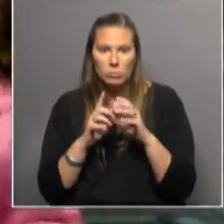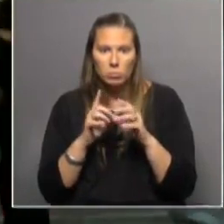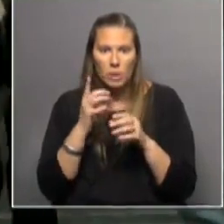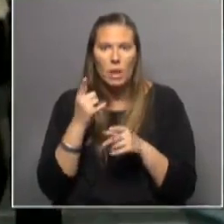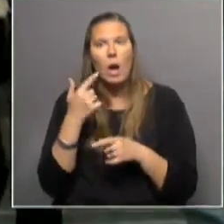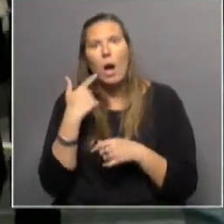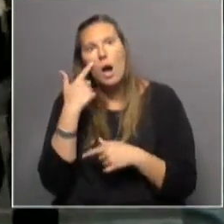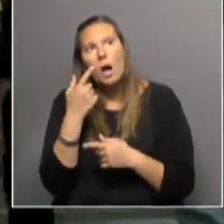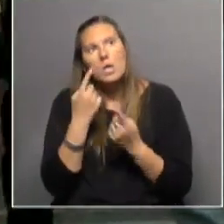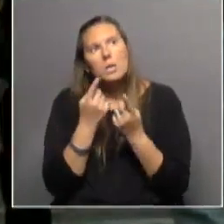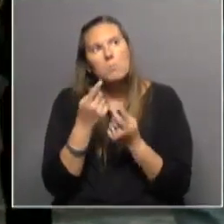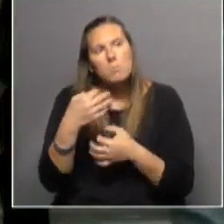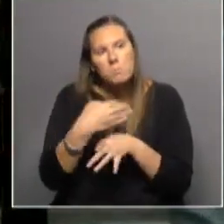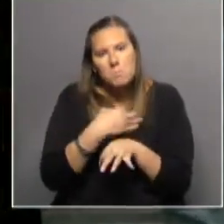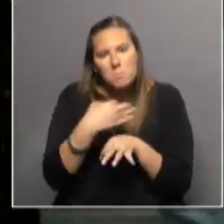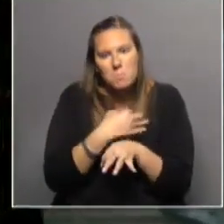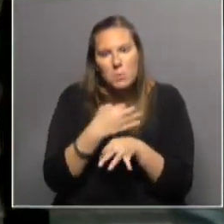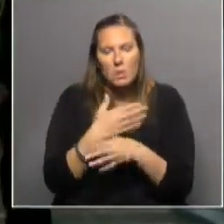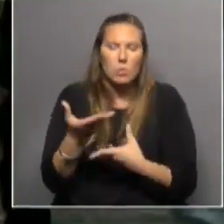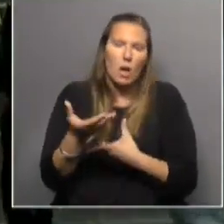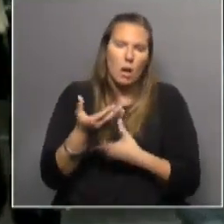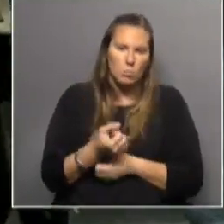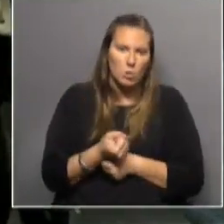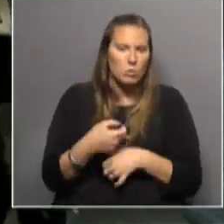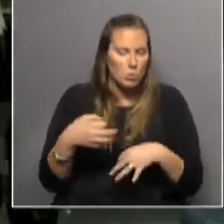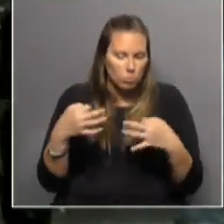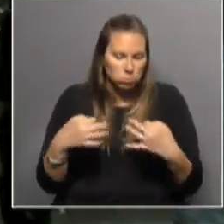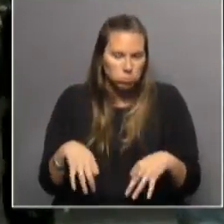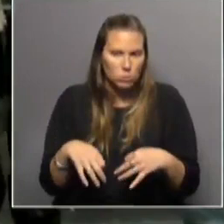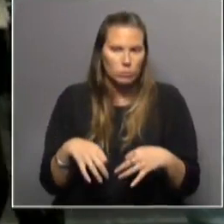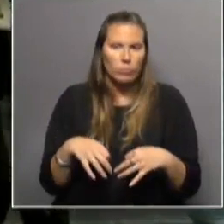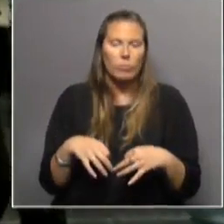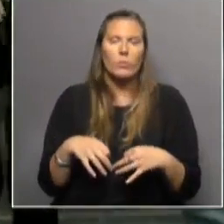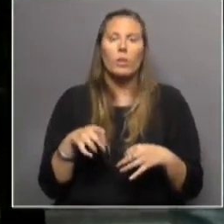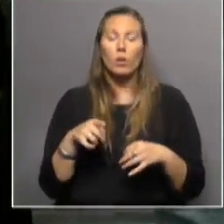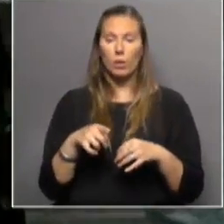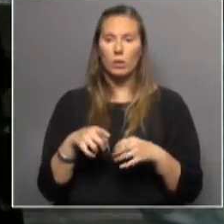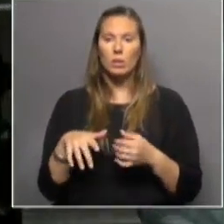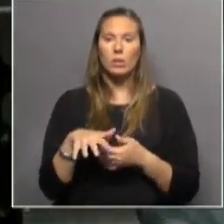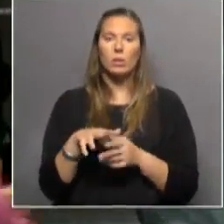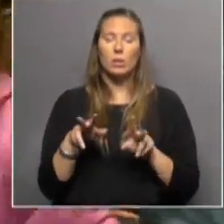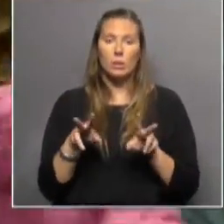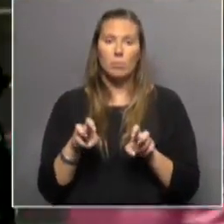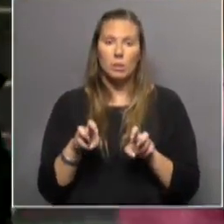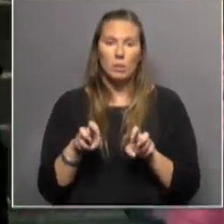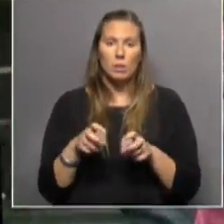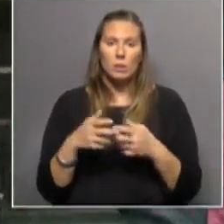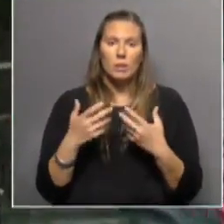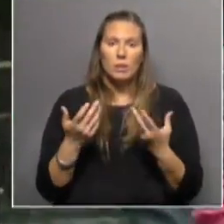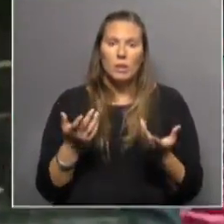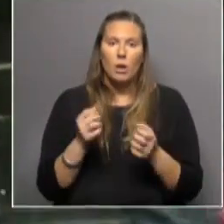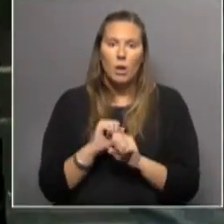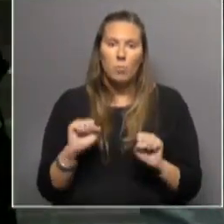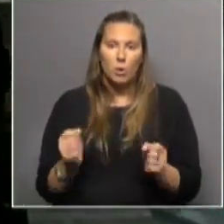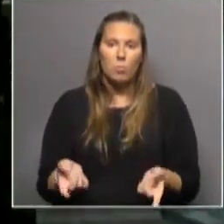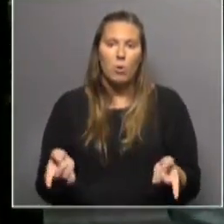orientación y, bueno, una asistencia adecuada con este tema. Y, bueno, podemos